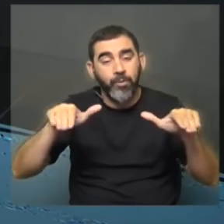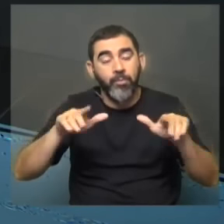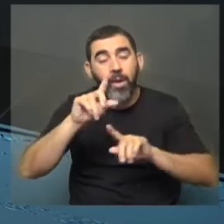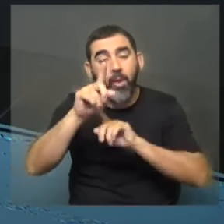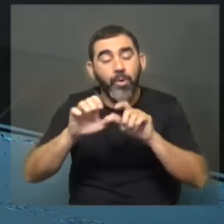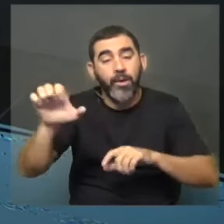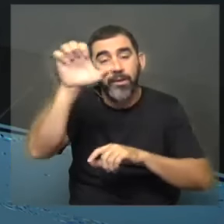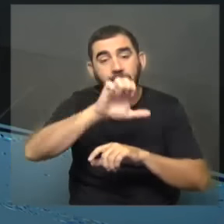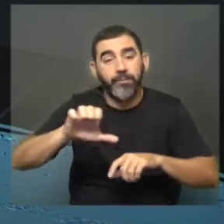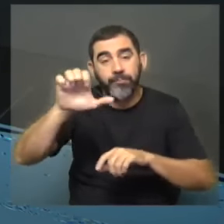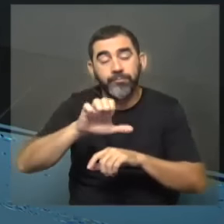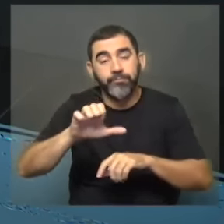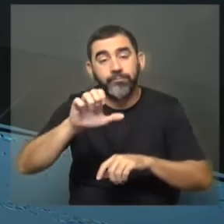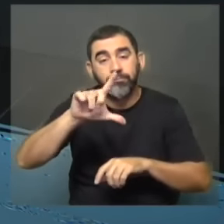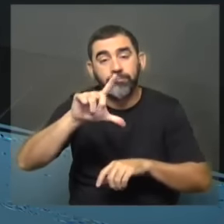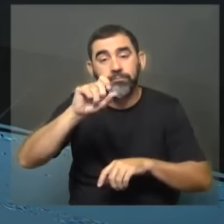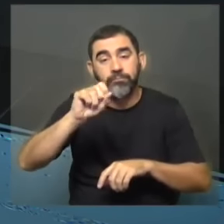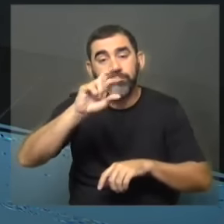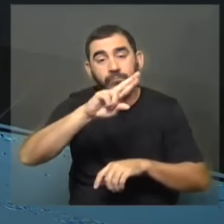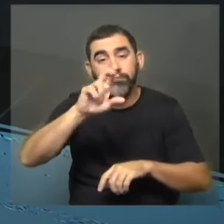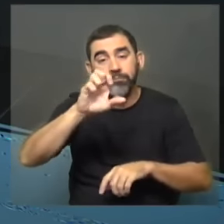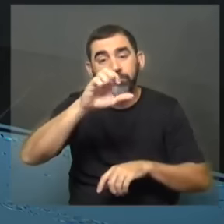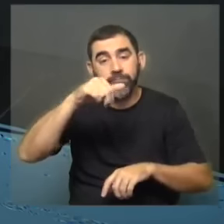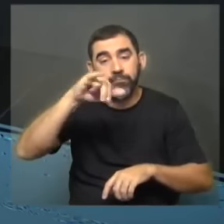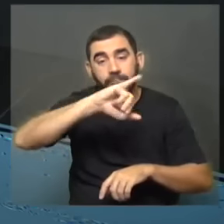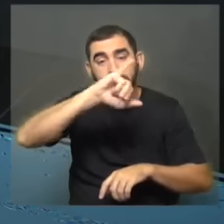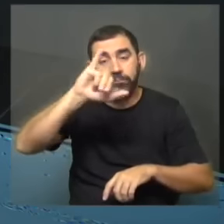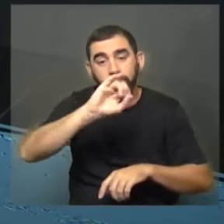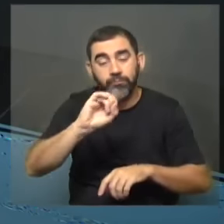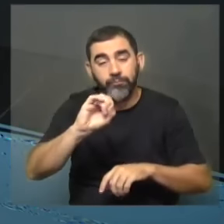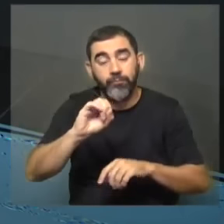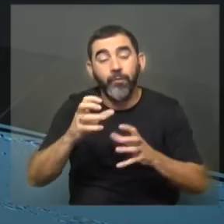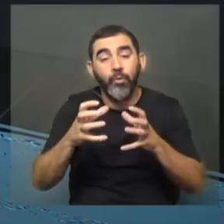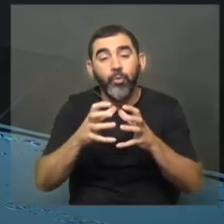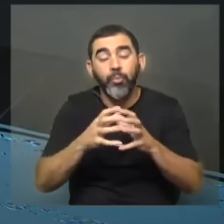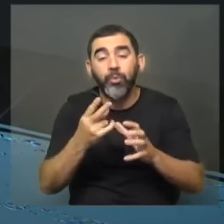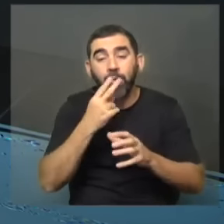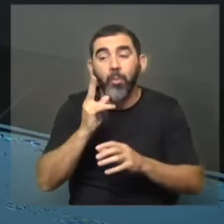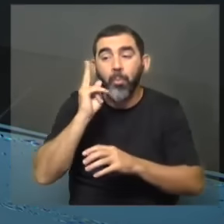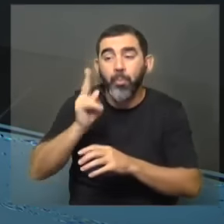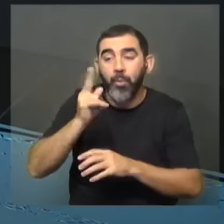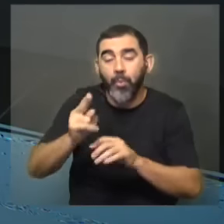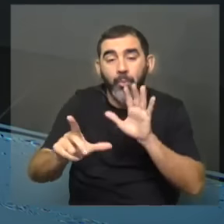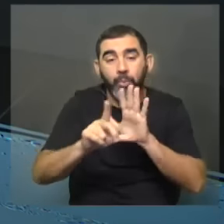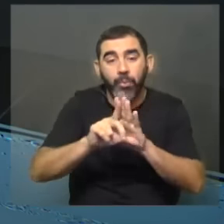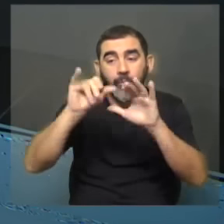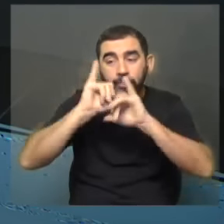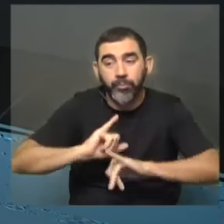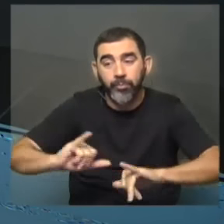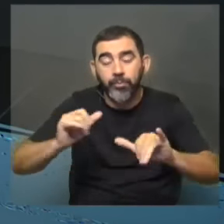algunas empresas Ana Lorenzo integrante de la comisión de tabac olía recordó que está prohibido por ley la promoción de